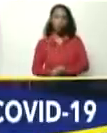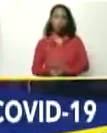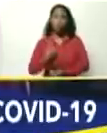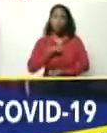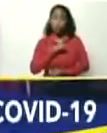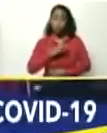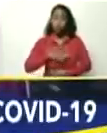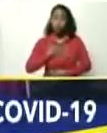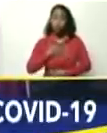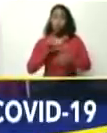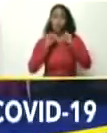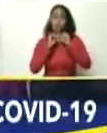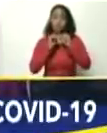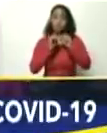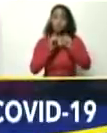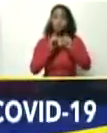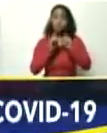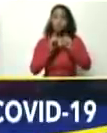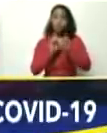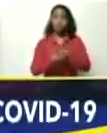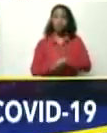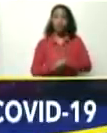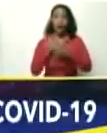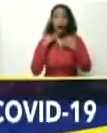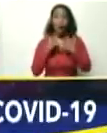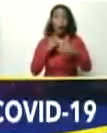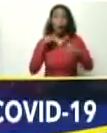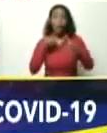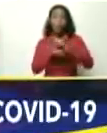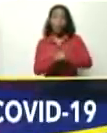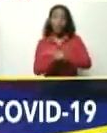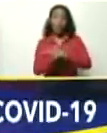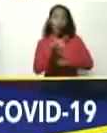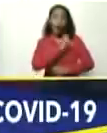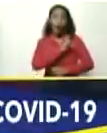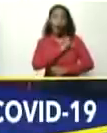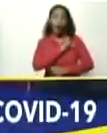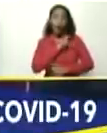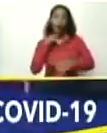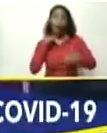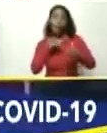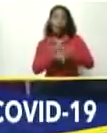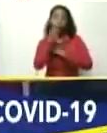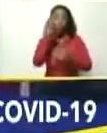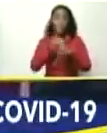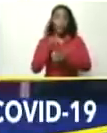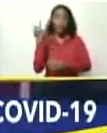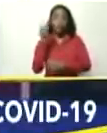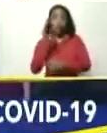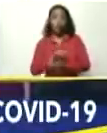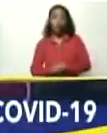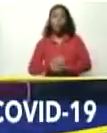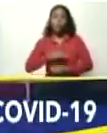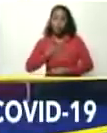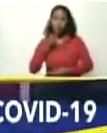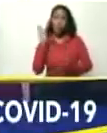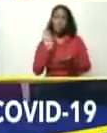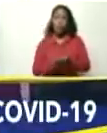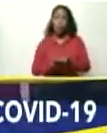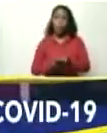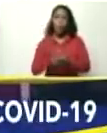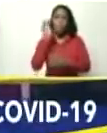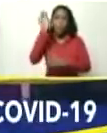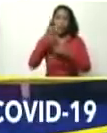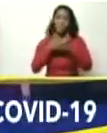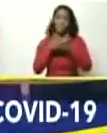Nosotros podemos mantener, ahora entrando enero y entrando el 2022, podemos mantener el país